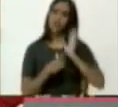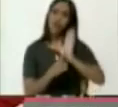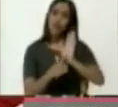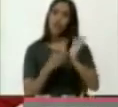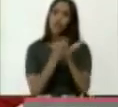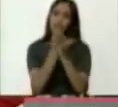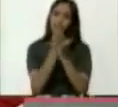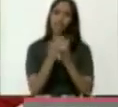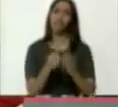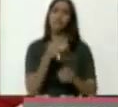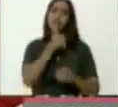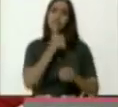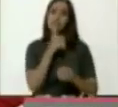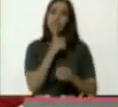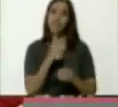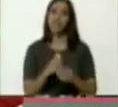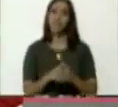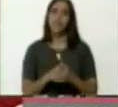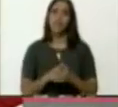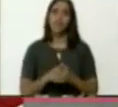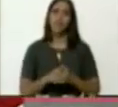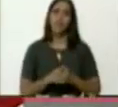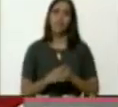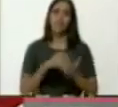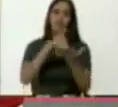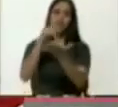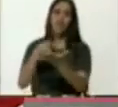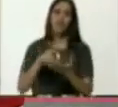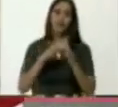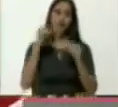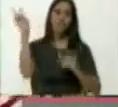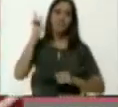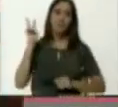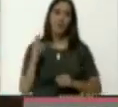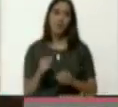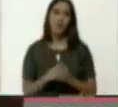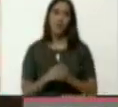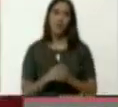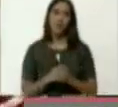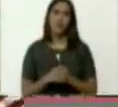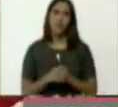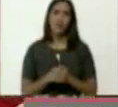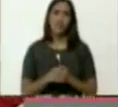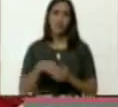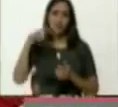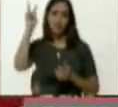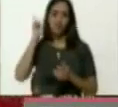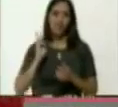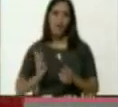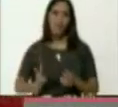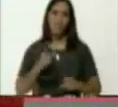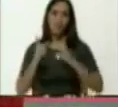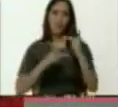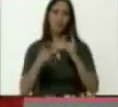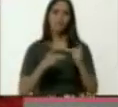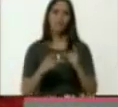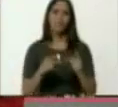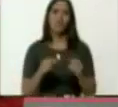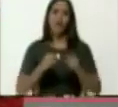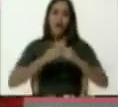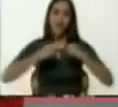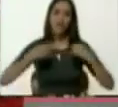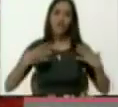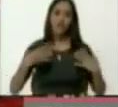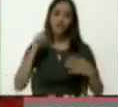lealtad ahorita. ¿Y quién es el que se agarra y se recorre todo el país y se va con unos vietnamitas y entonces empieza a producir arroz allá en Yaracuy?